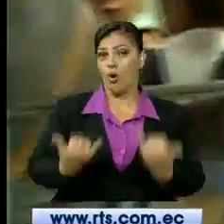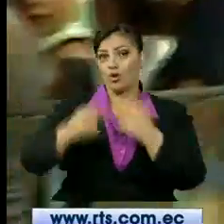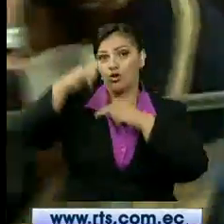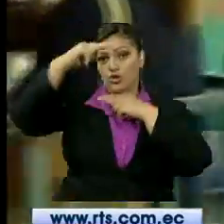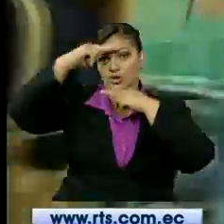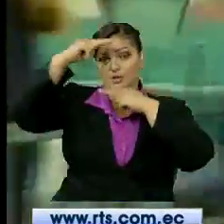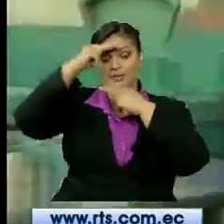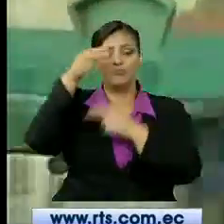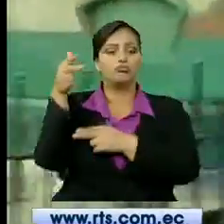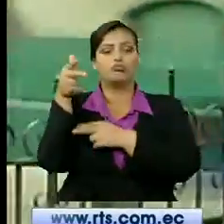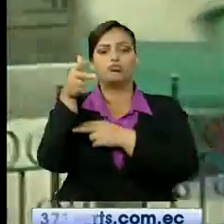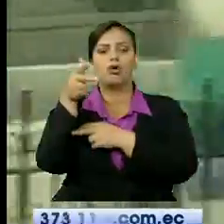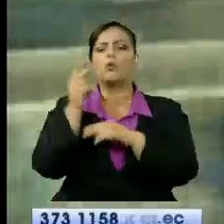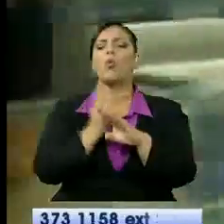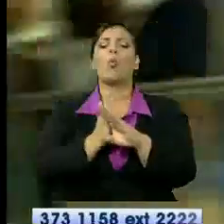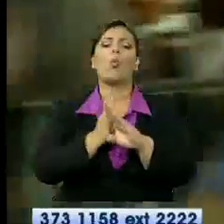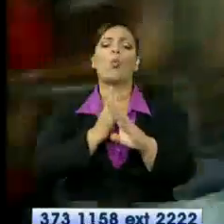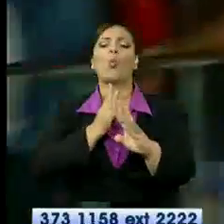así. Okay.